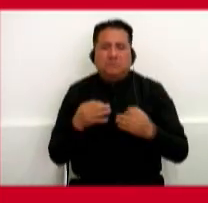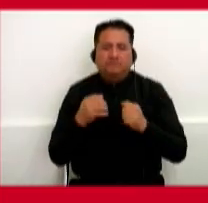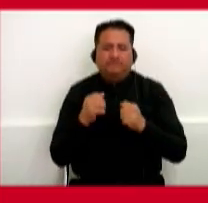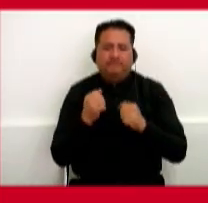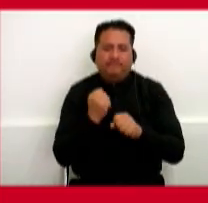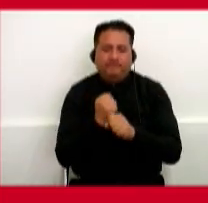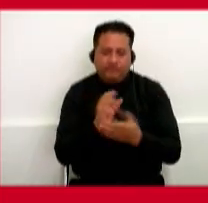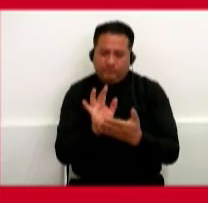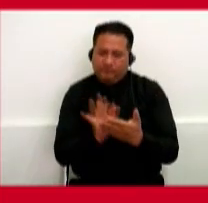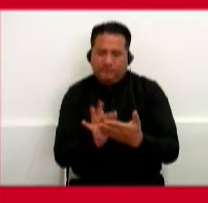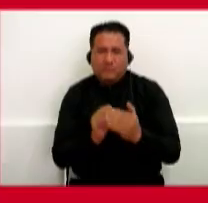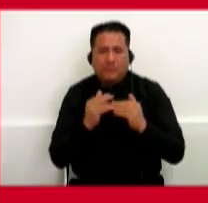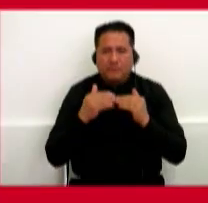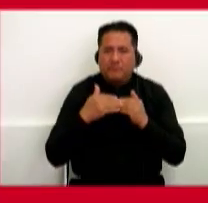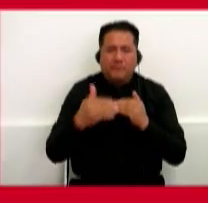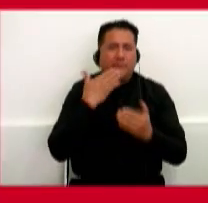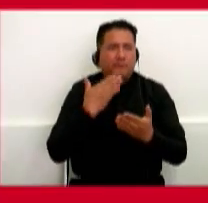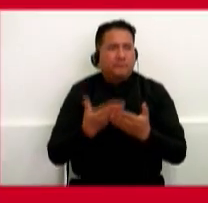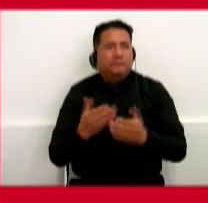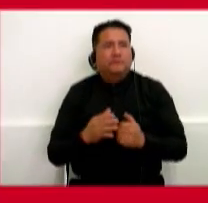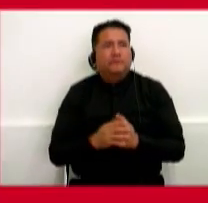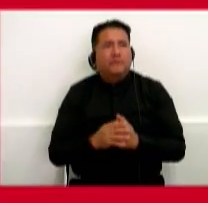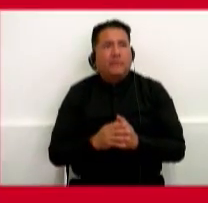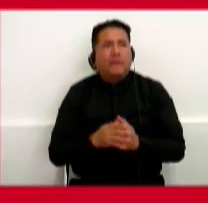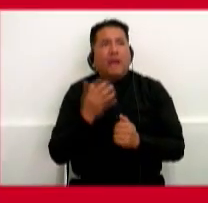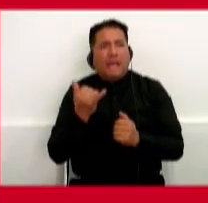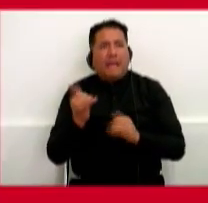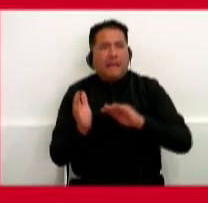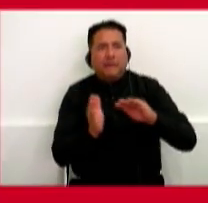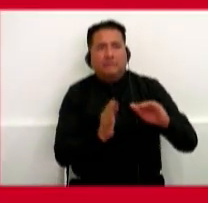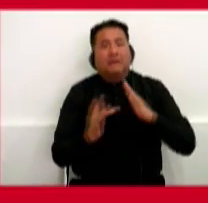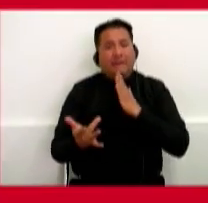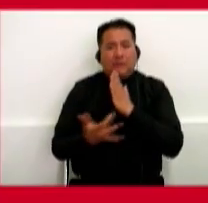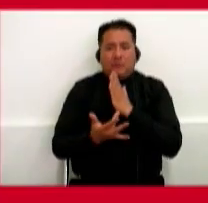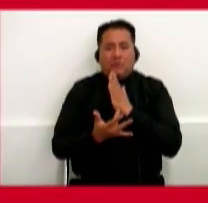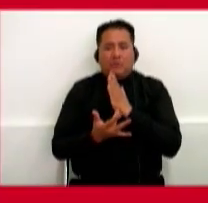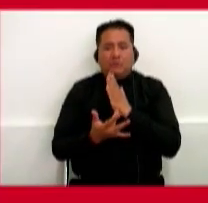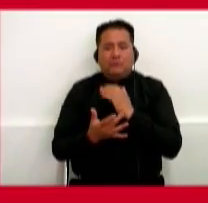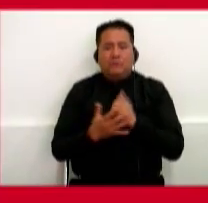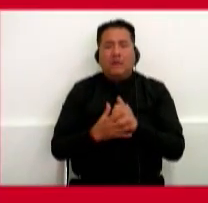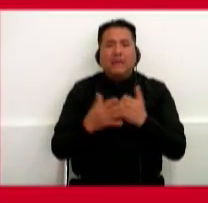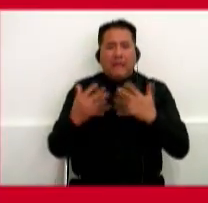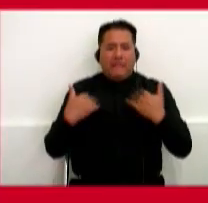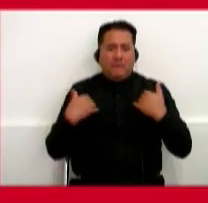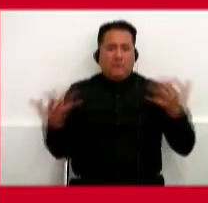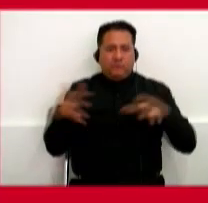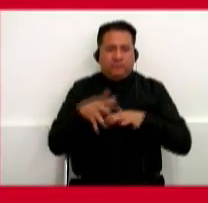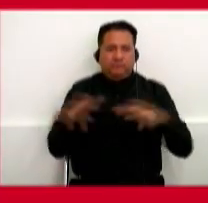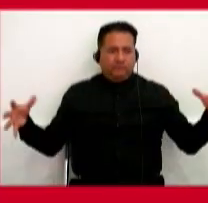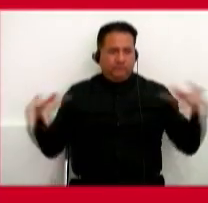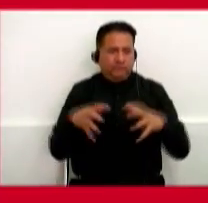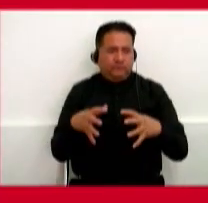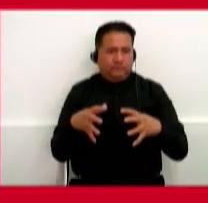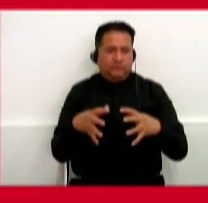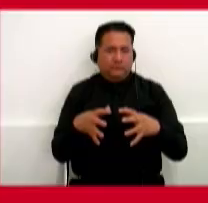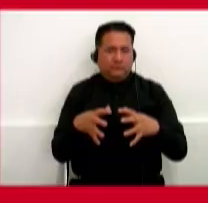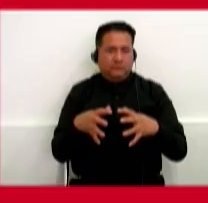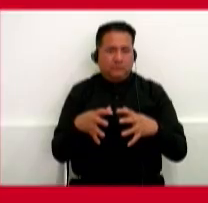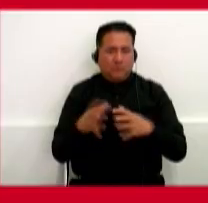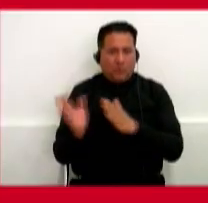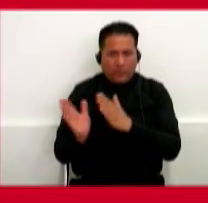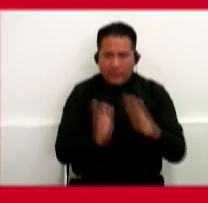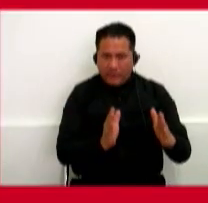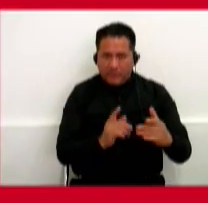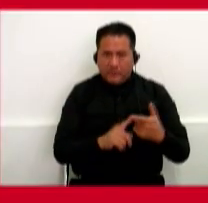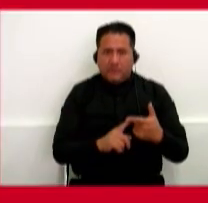Y finalmente, tecnológicamente, debido a que ya se habilitó toda esta información, la tenemos integrada, la tenemos ordenada, la tenemos limpia,